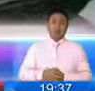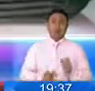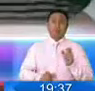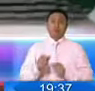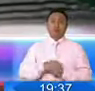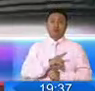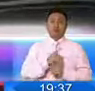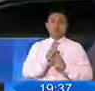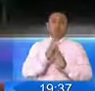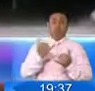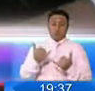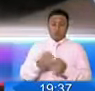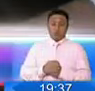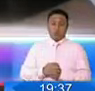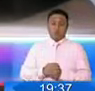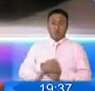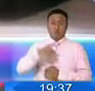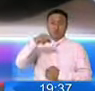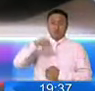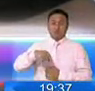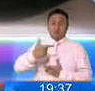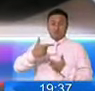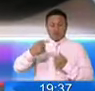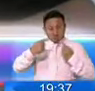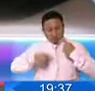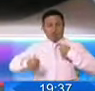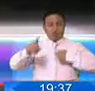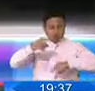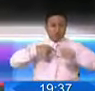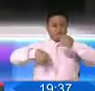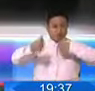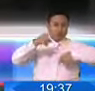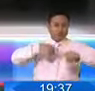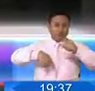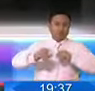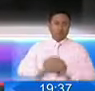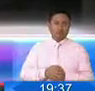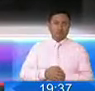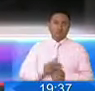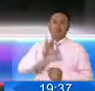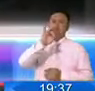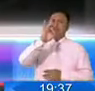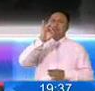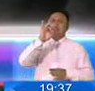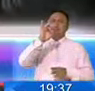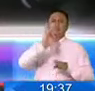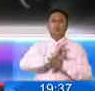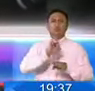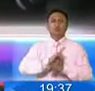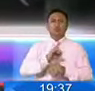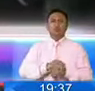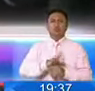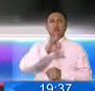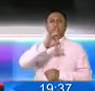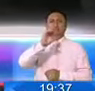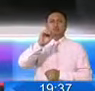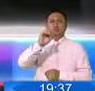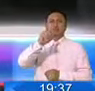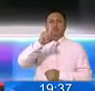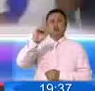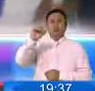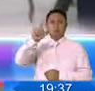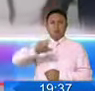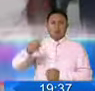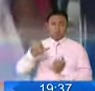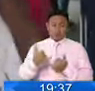estaba represada, pues hoy están fluyendo, están yéndose. Unos 8 viajes más o menos, unas 80, 100 personas más o menos este